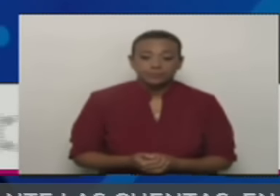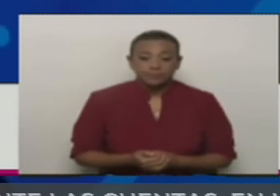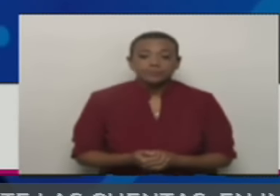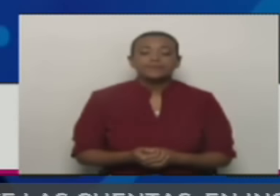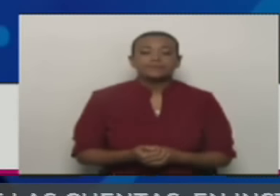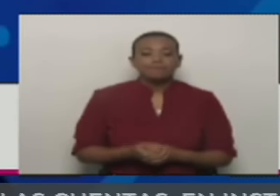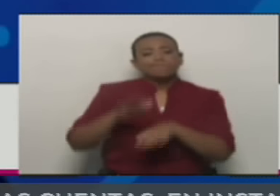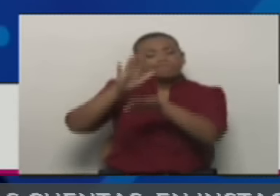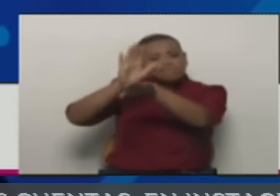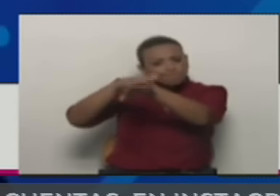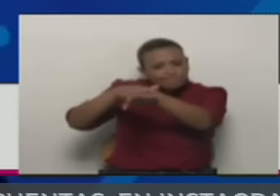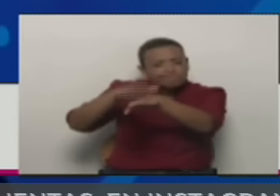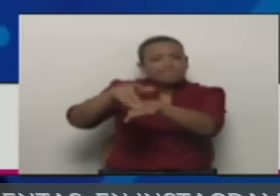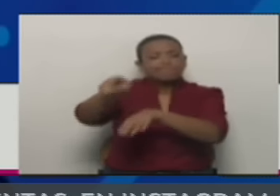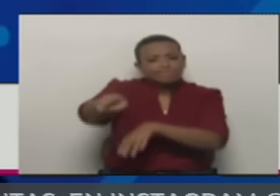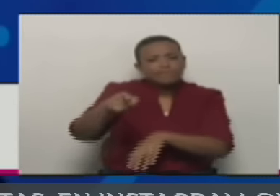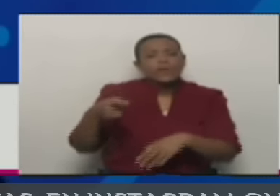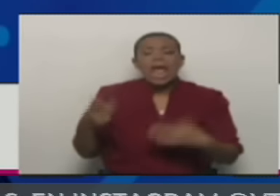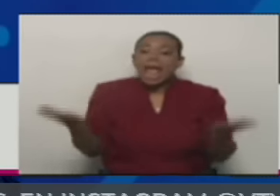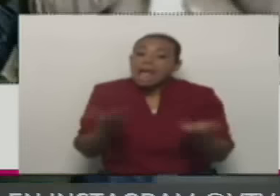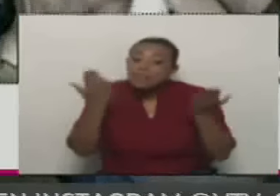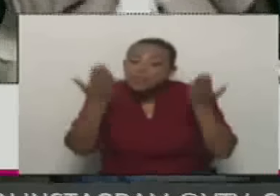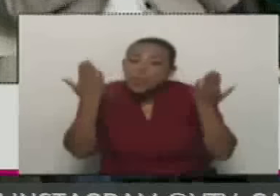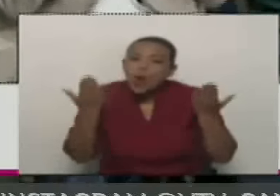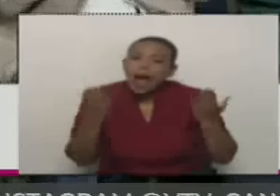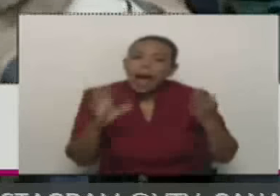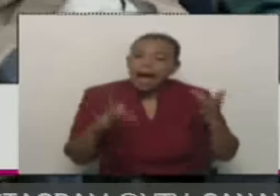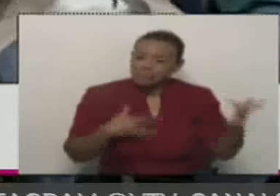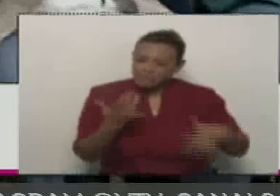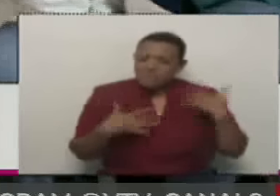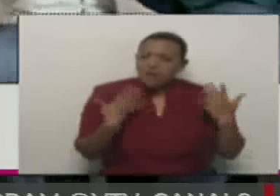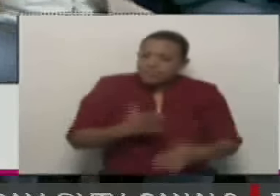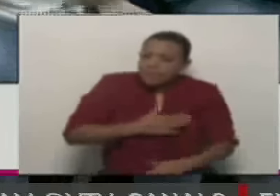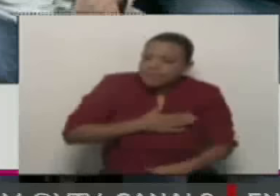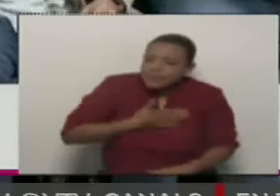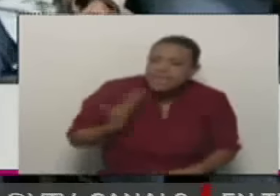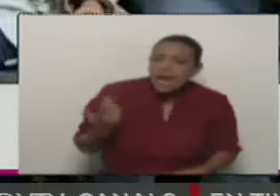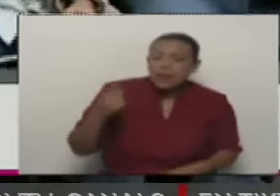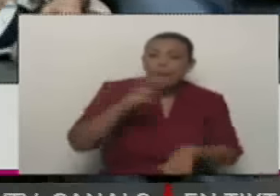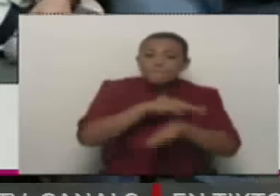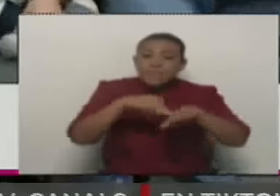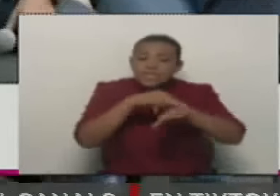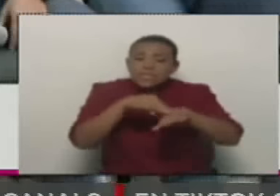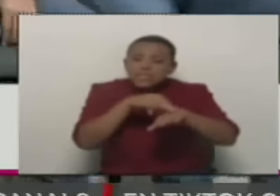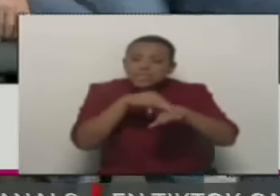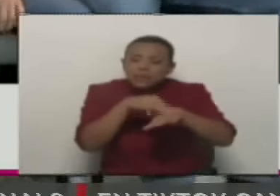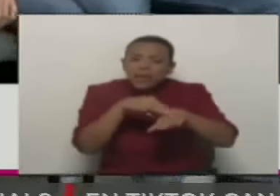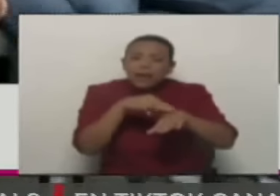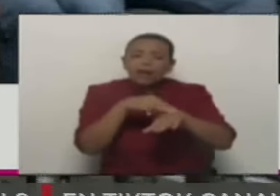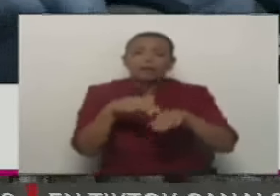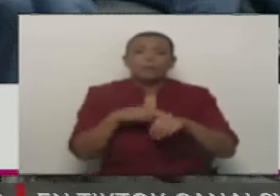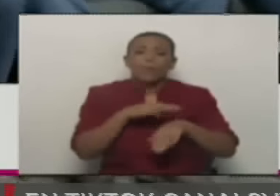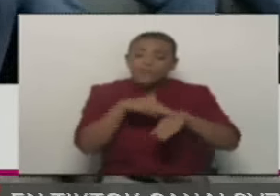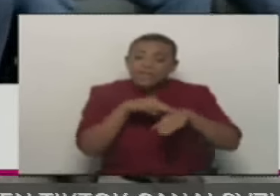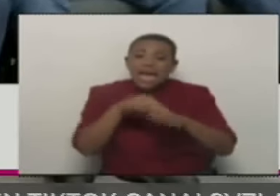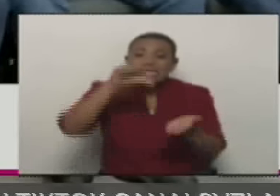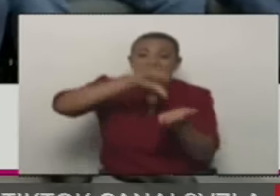Dentro de esa dinámica de articulación, presidente, hoy el Ministerio de